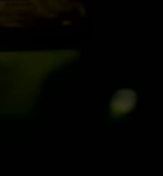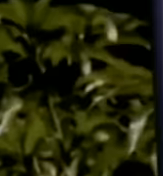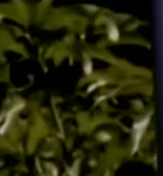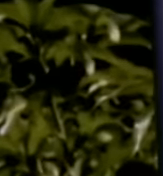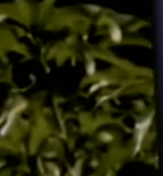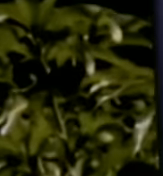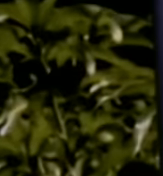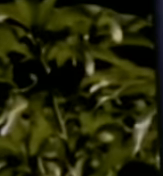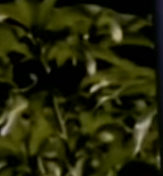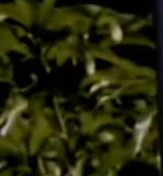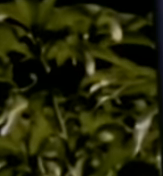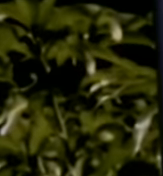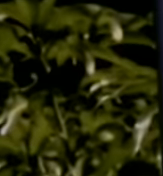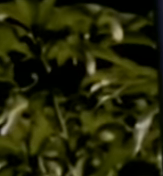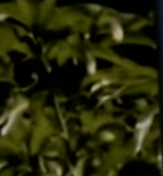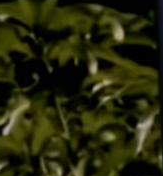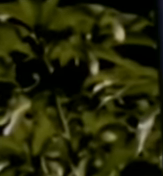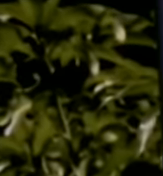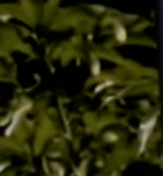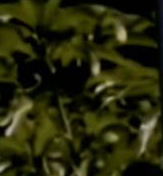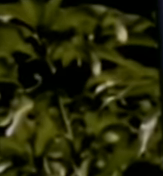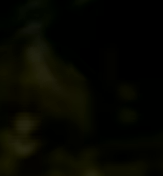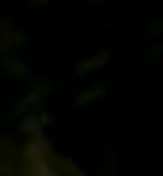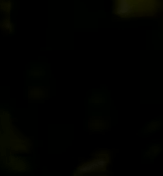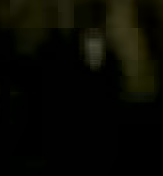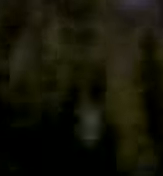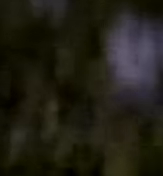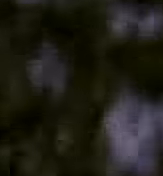Poder Popular podemos lograrlo.